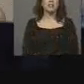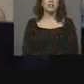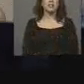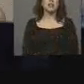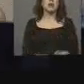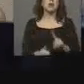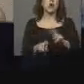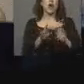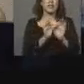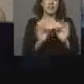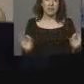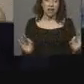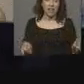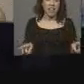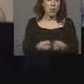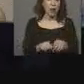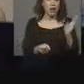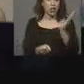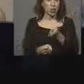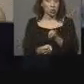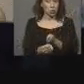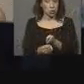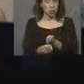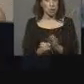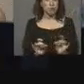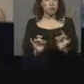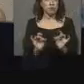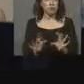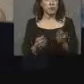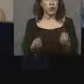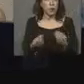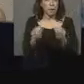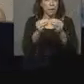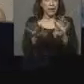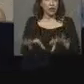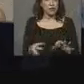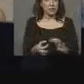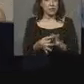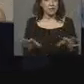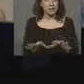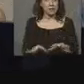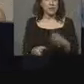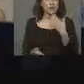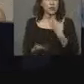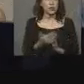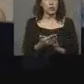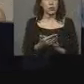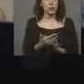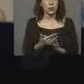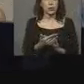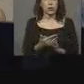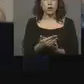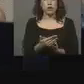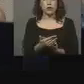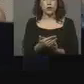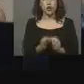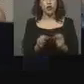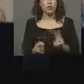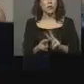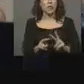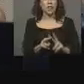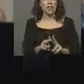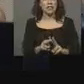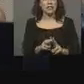de omisión, igual que la tortura, estableciendo un agravante en el caso de que la conducta se